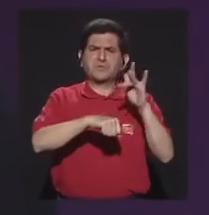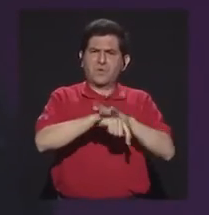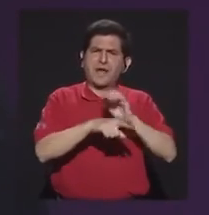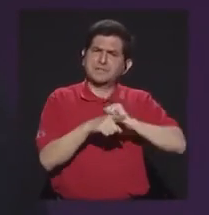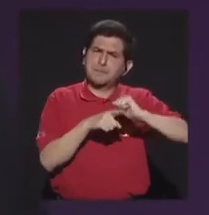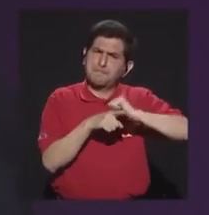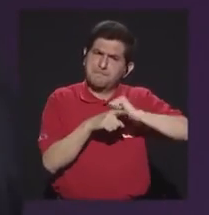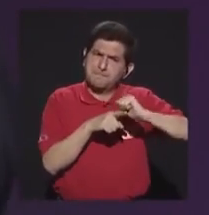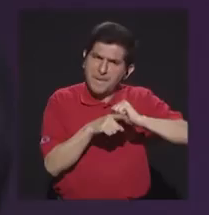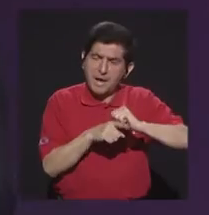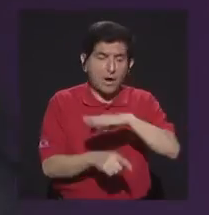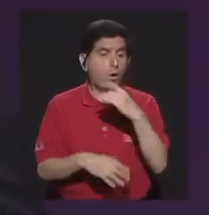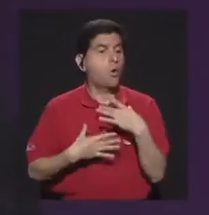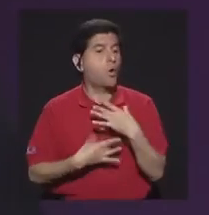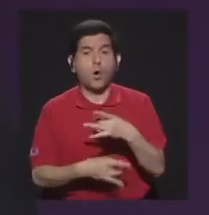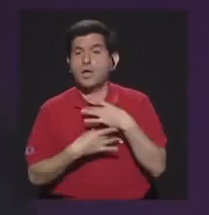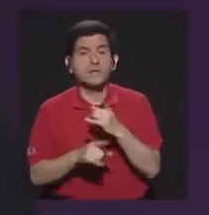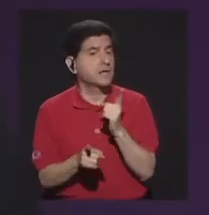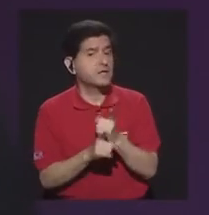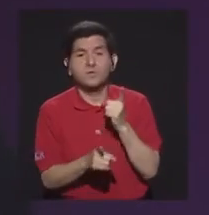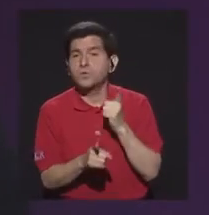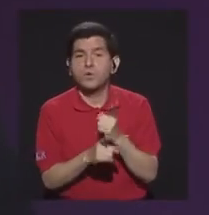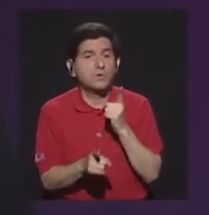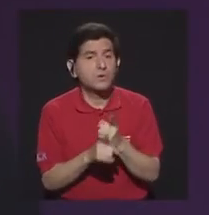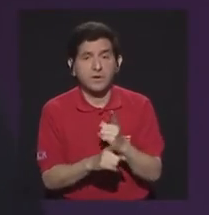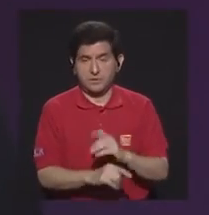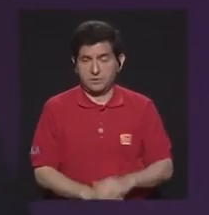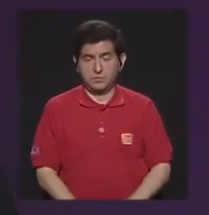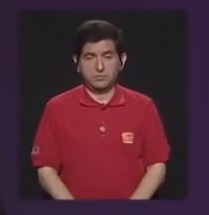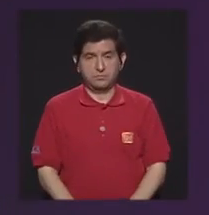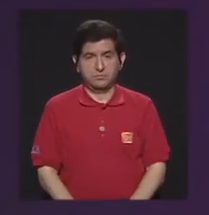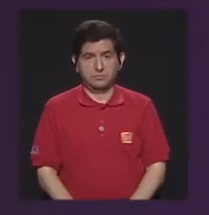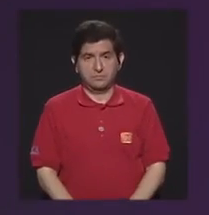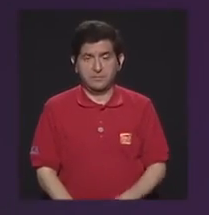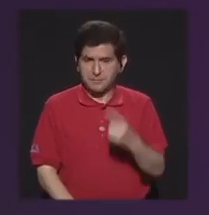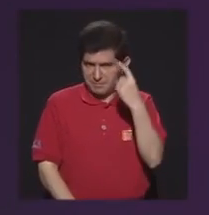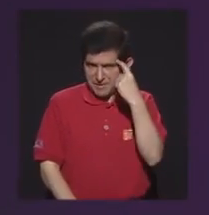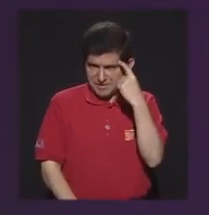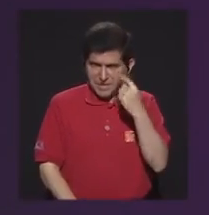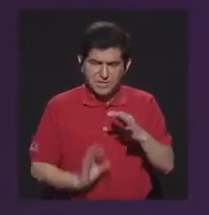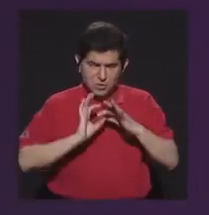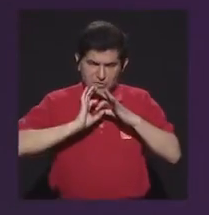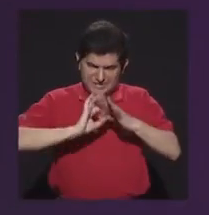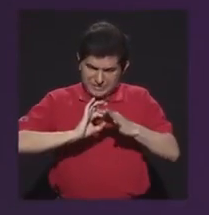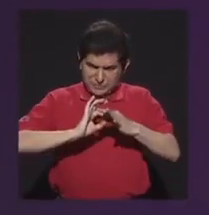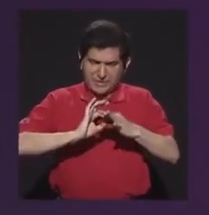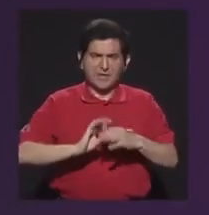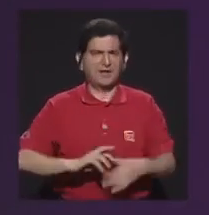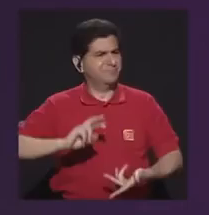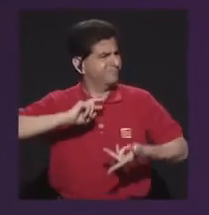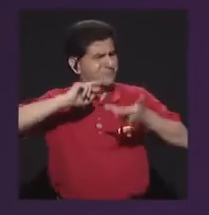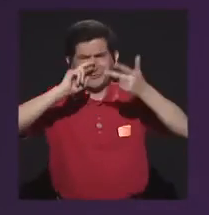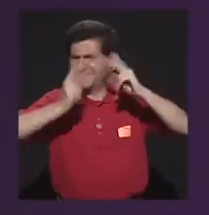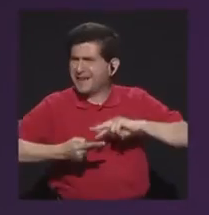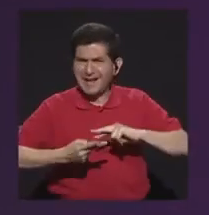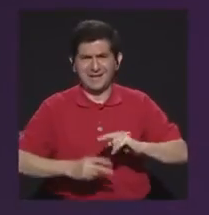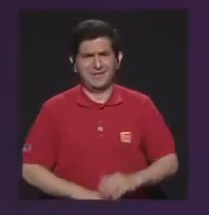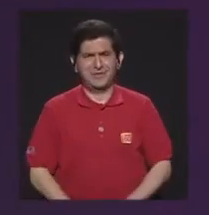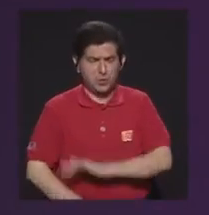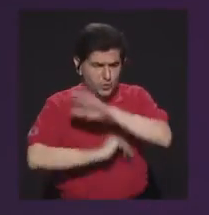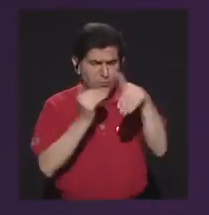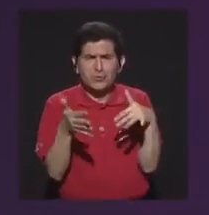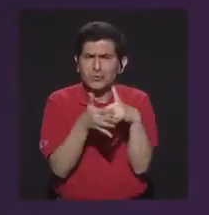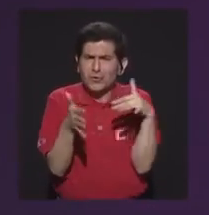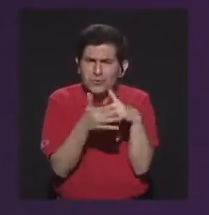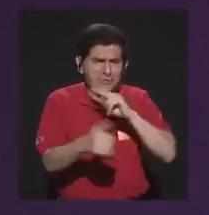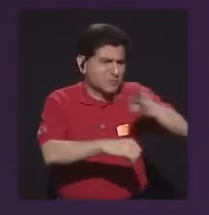un interés inadecuado temprano por la sexualidad, y eso es exactamente lo contrario. O sea, todos los estudios